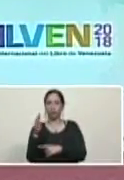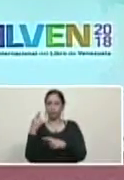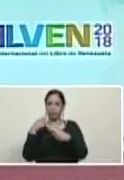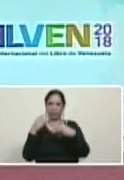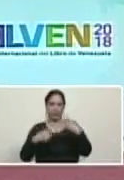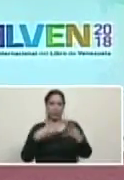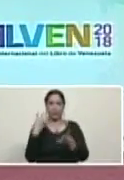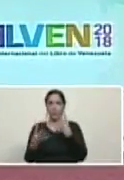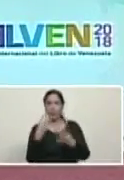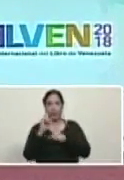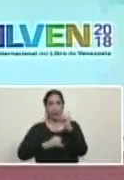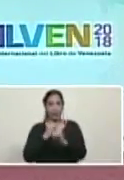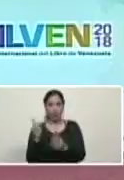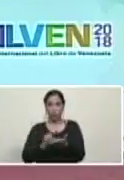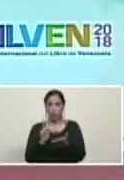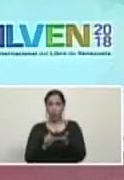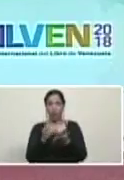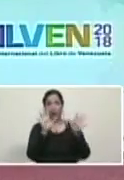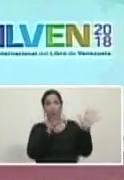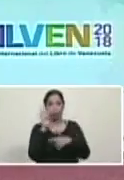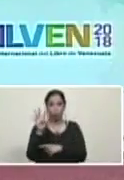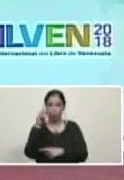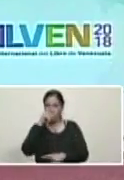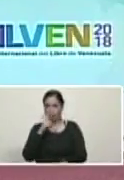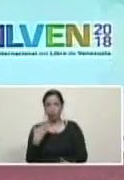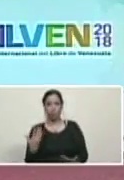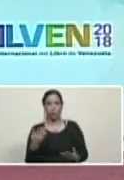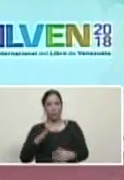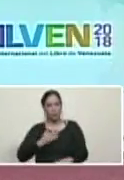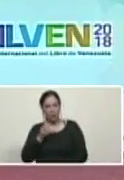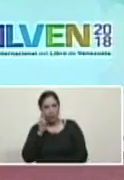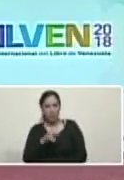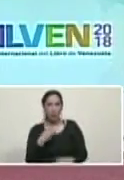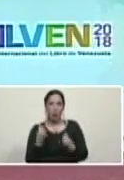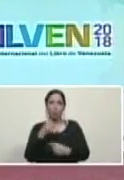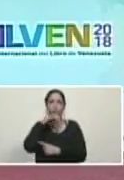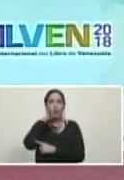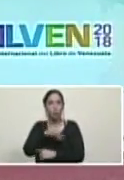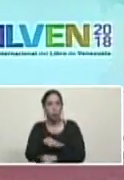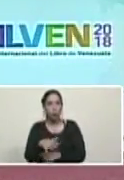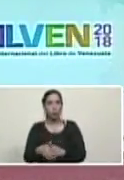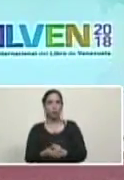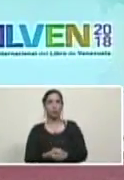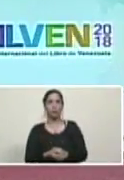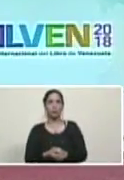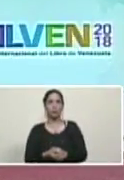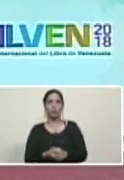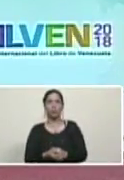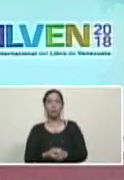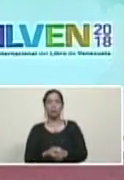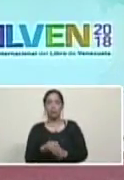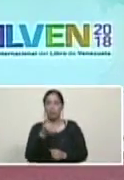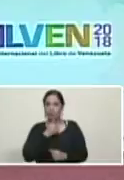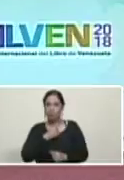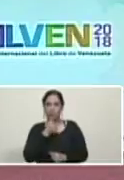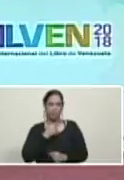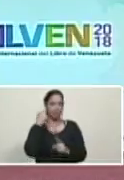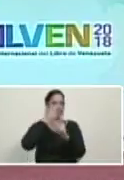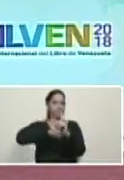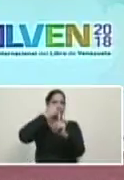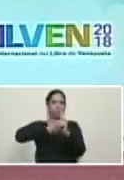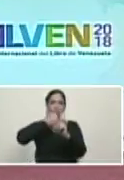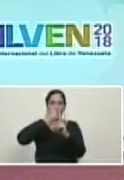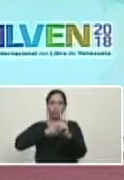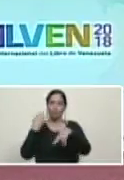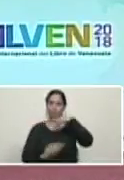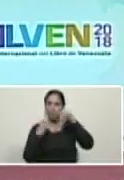Libro en estos 14 años, puede ver la historia de resistencia y de lucha de la Revolución